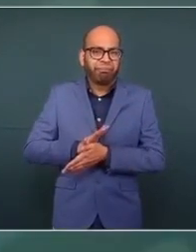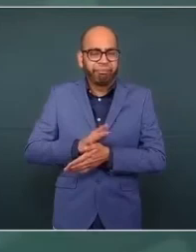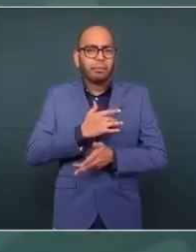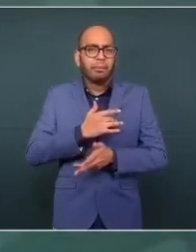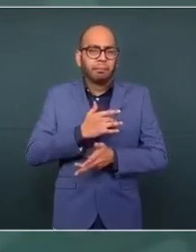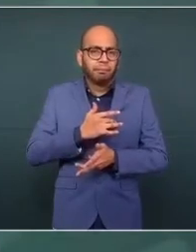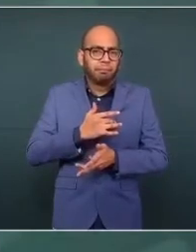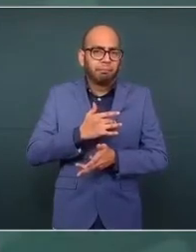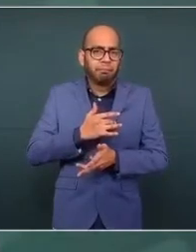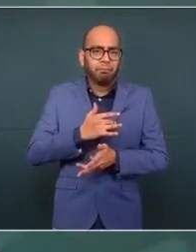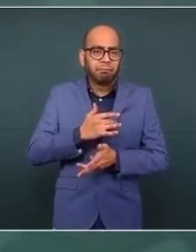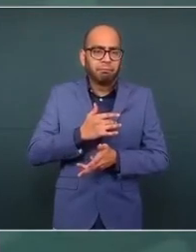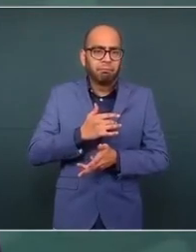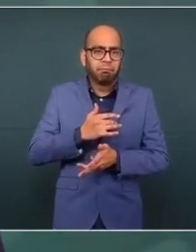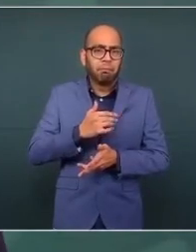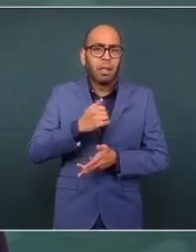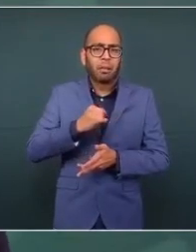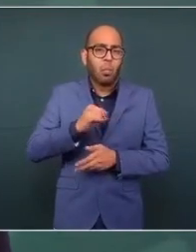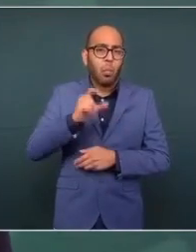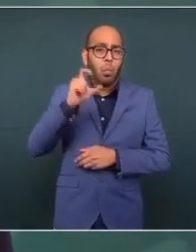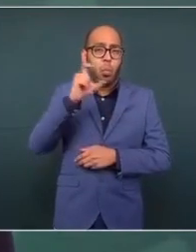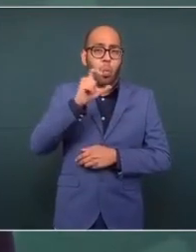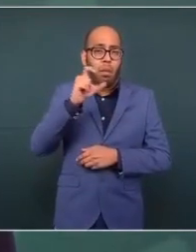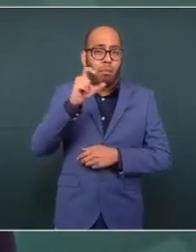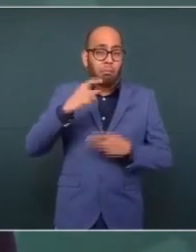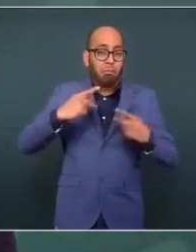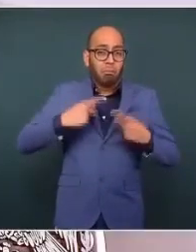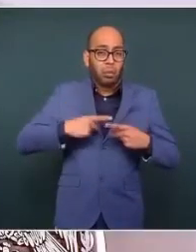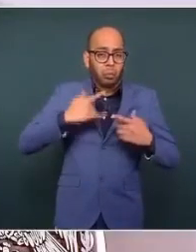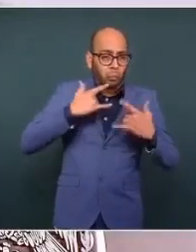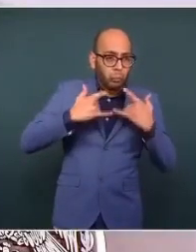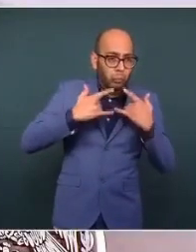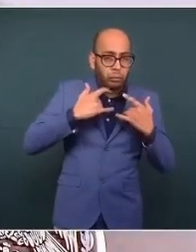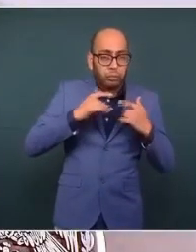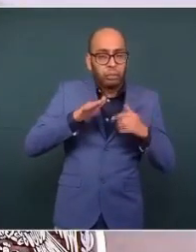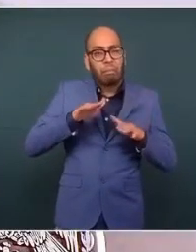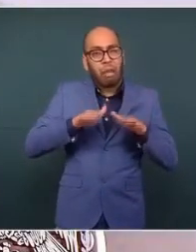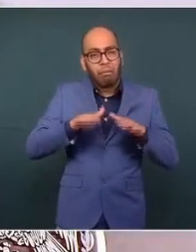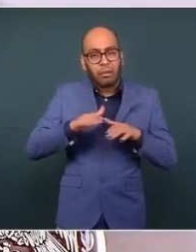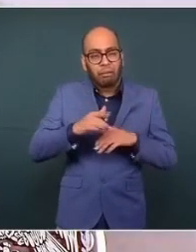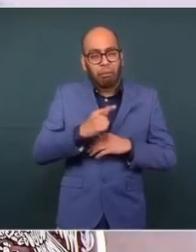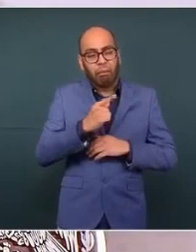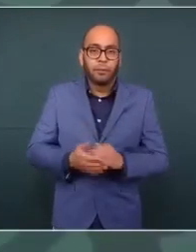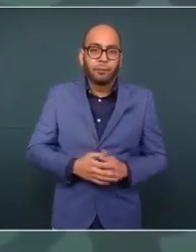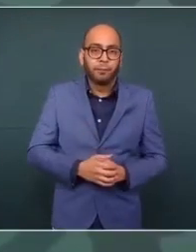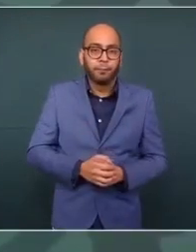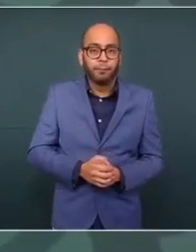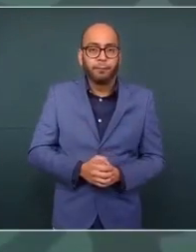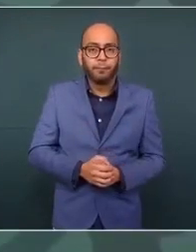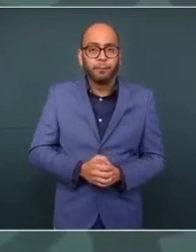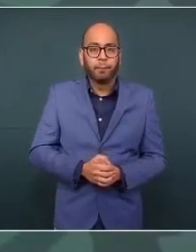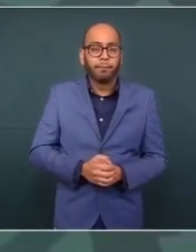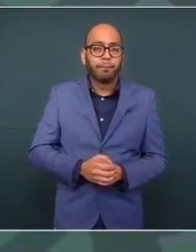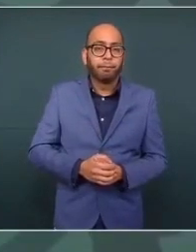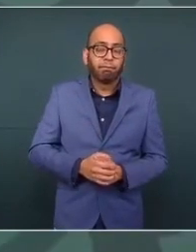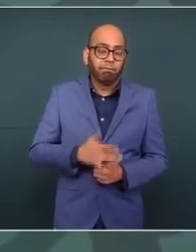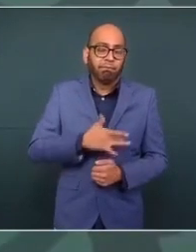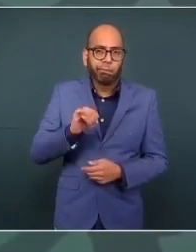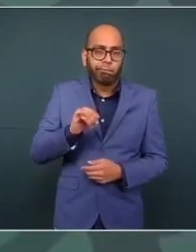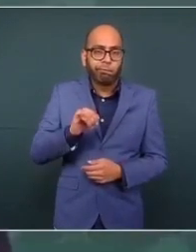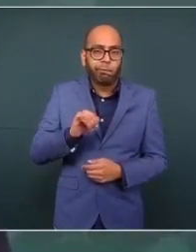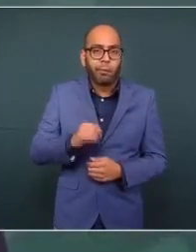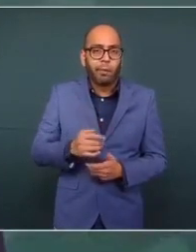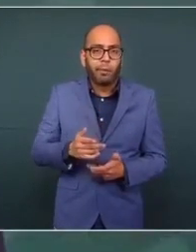cuando se está luchando por una transformación. Lamento mucho que esto